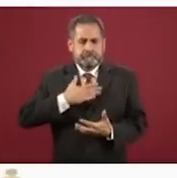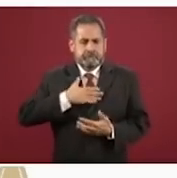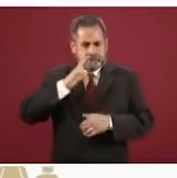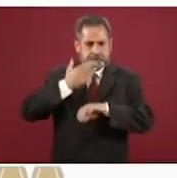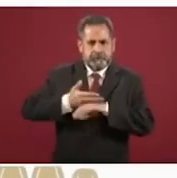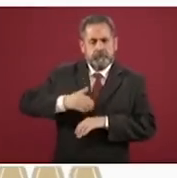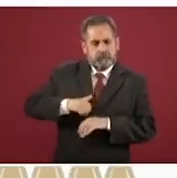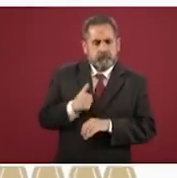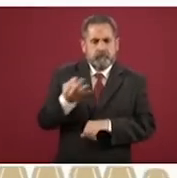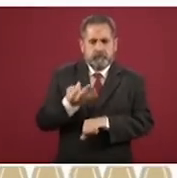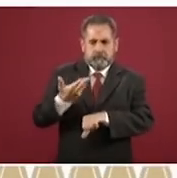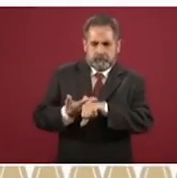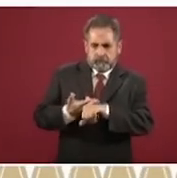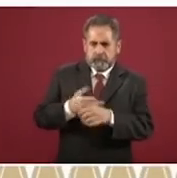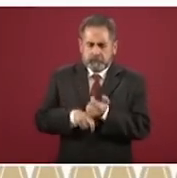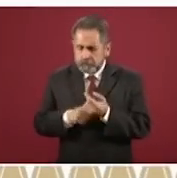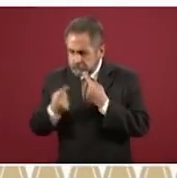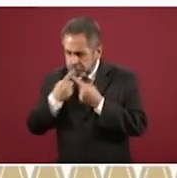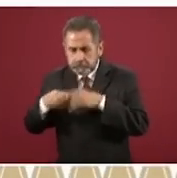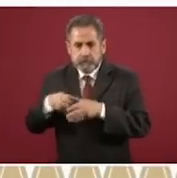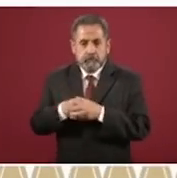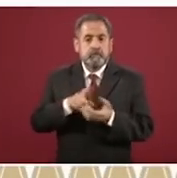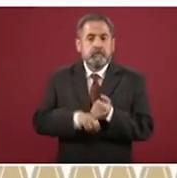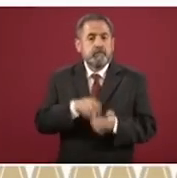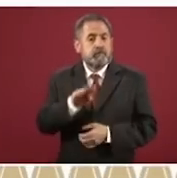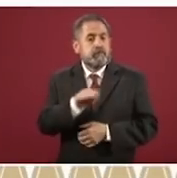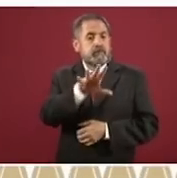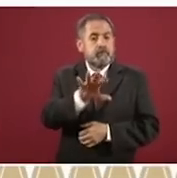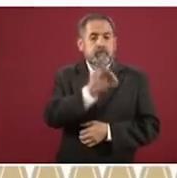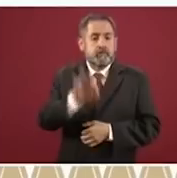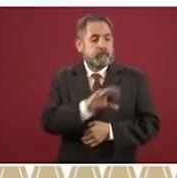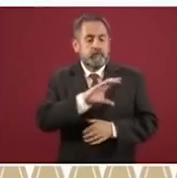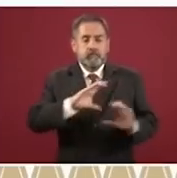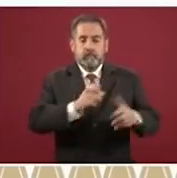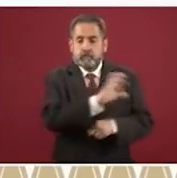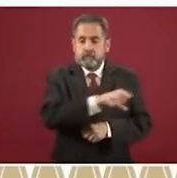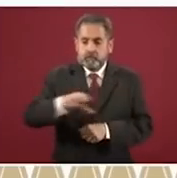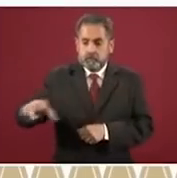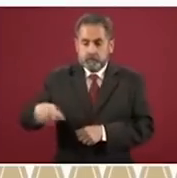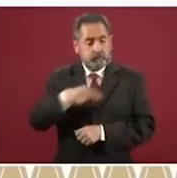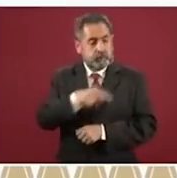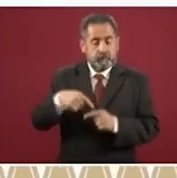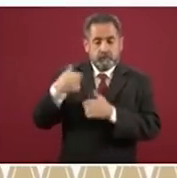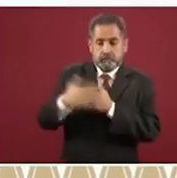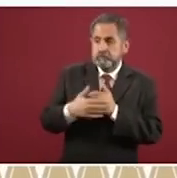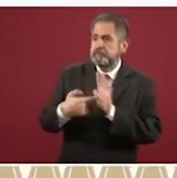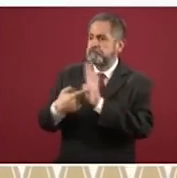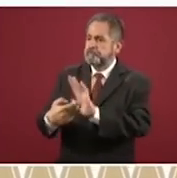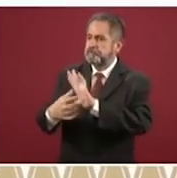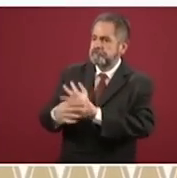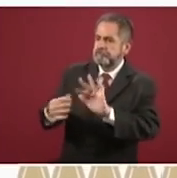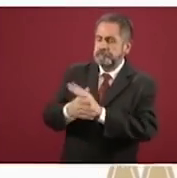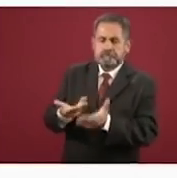como tesoreras, lo que representa el 95% de los comités, y que rendirán cuentas a sus propias comunidades